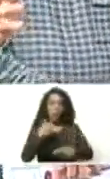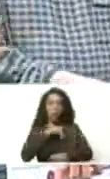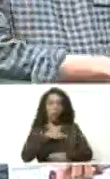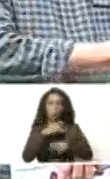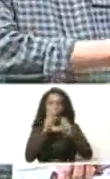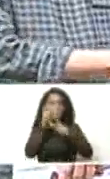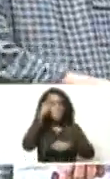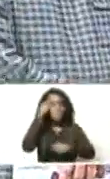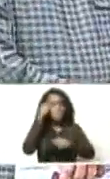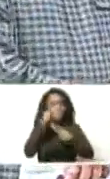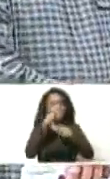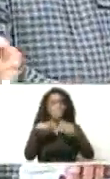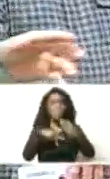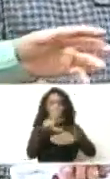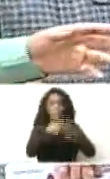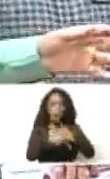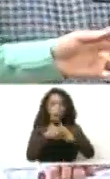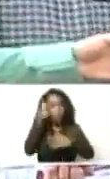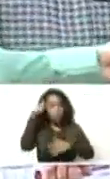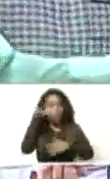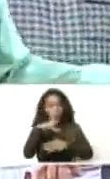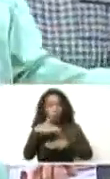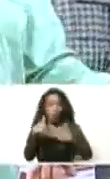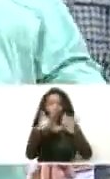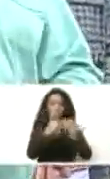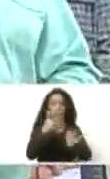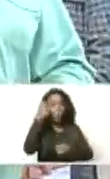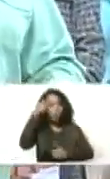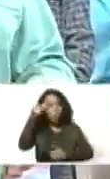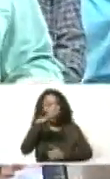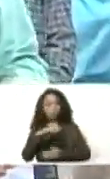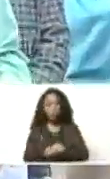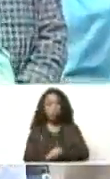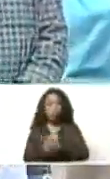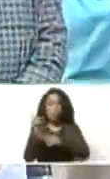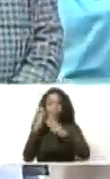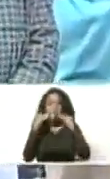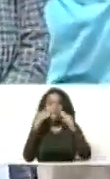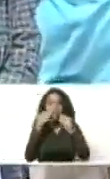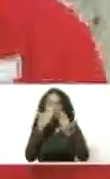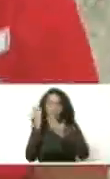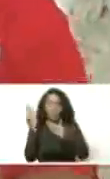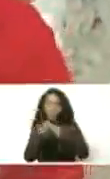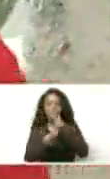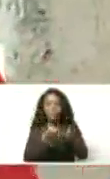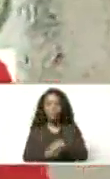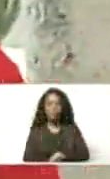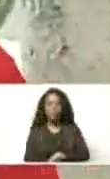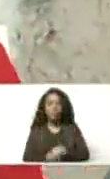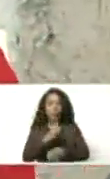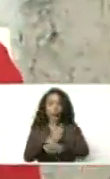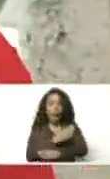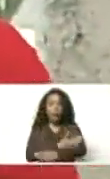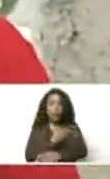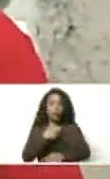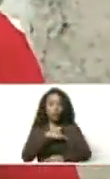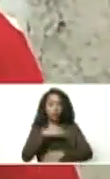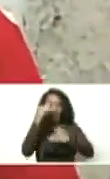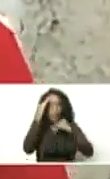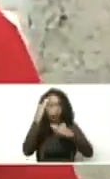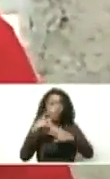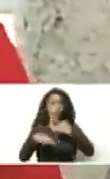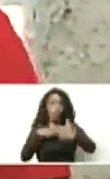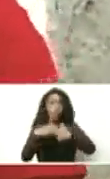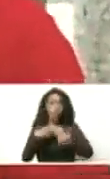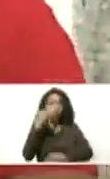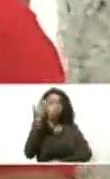plan Pueblo a Pueblo. ¿Qué tanto producen? Mire, presidente. ¿Cómo está esta experiencia? Mire, presidente, ante todo saludarlo, un saludo revolucionario